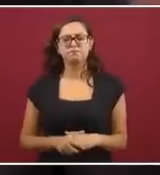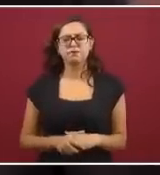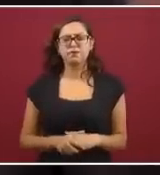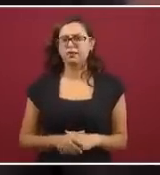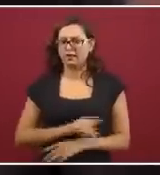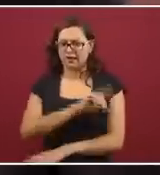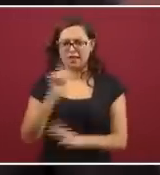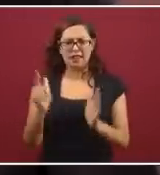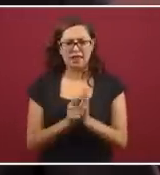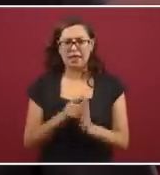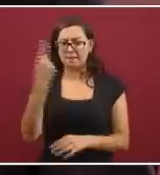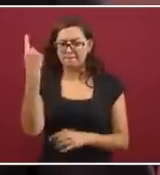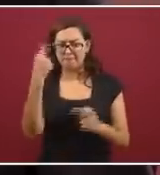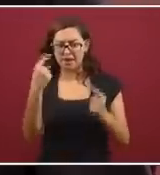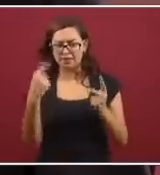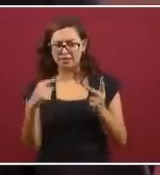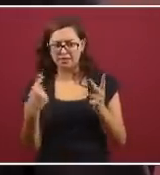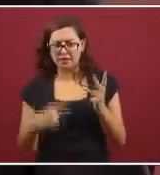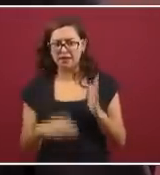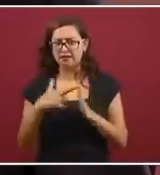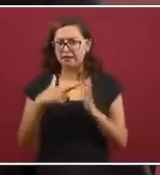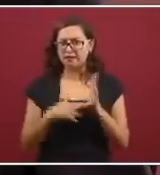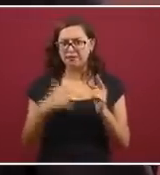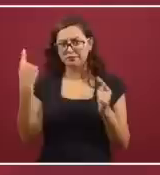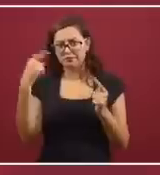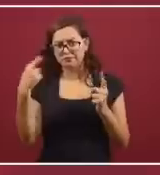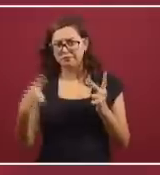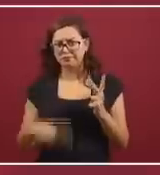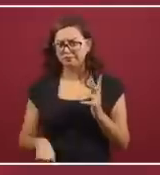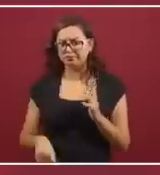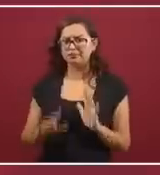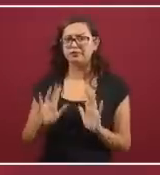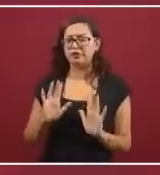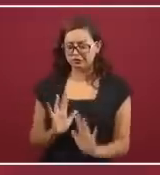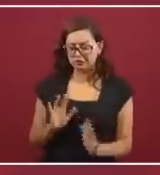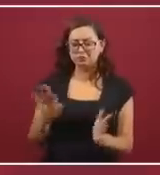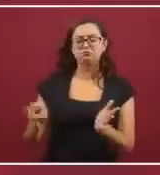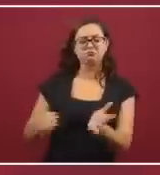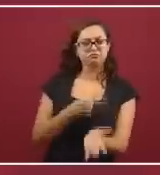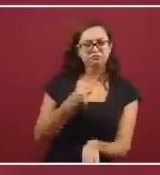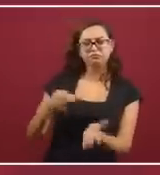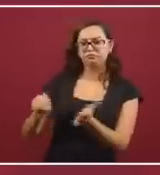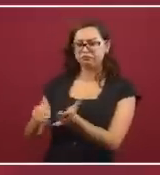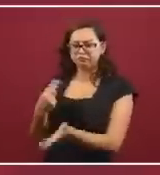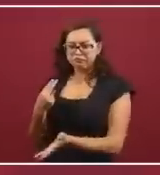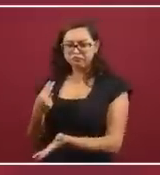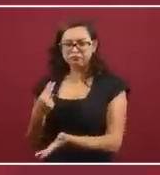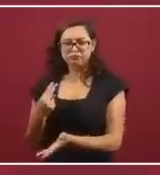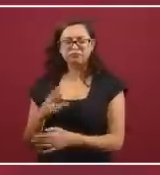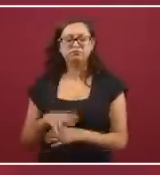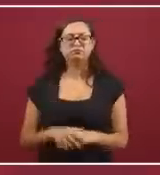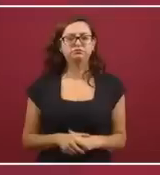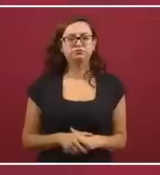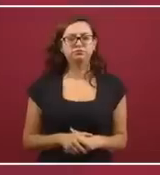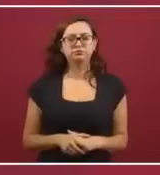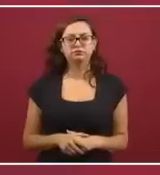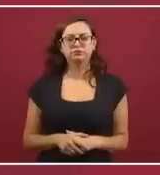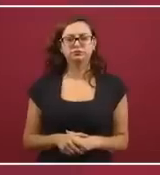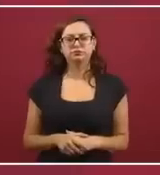por ley por reglamento firman esa manifestación